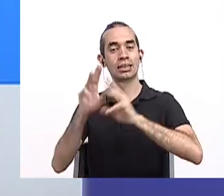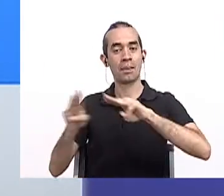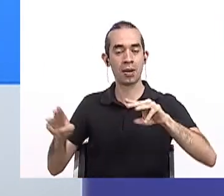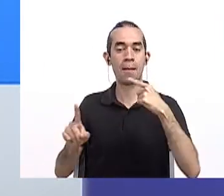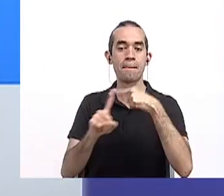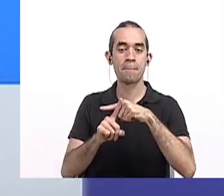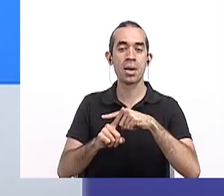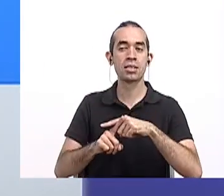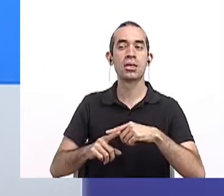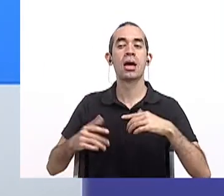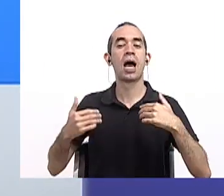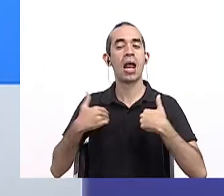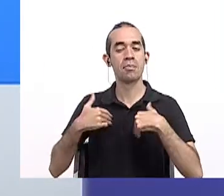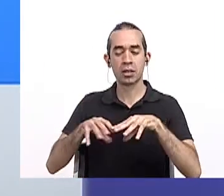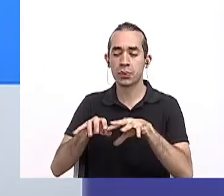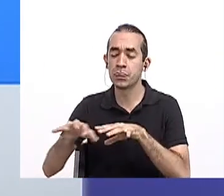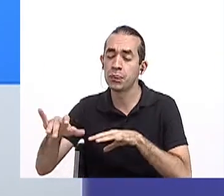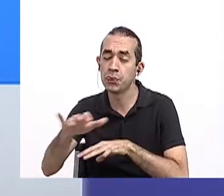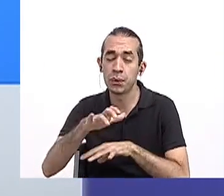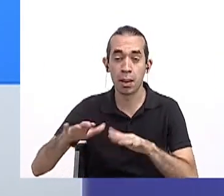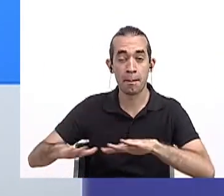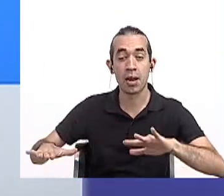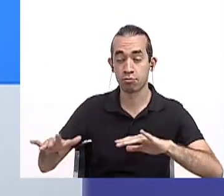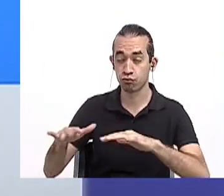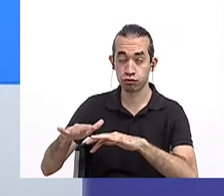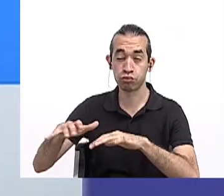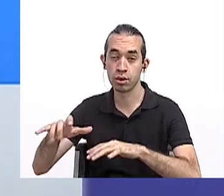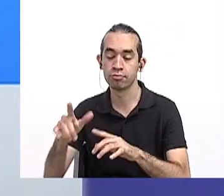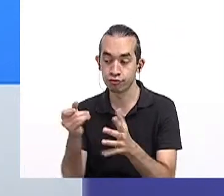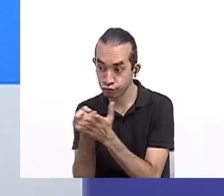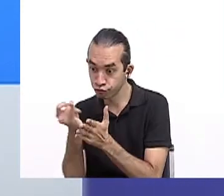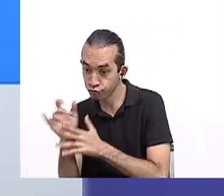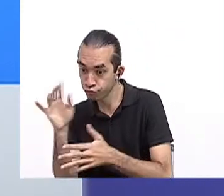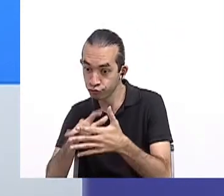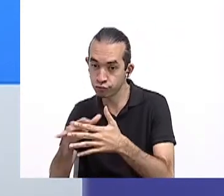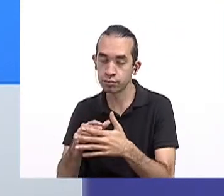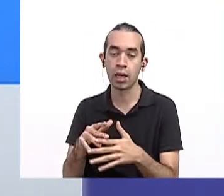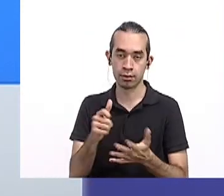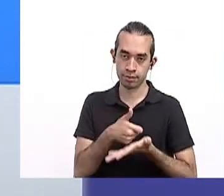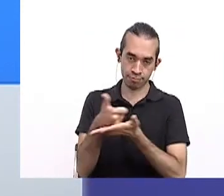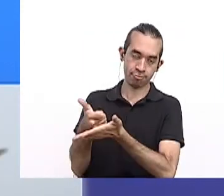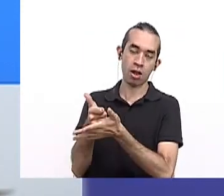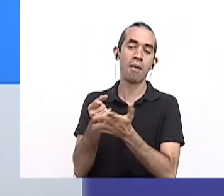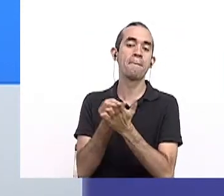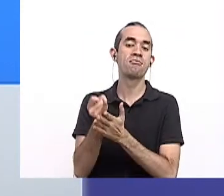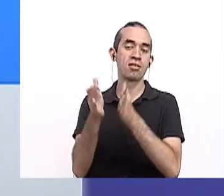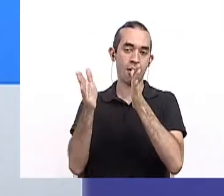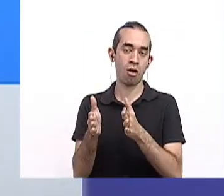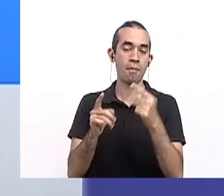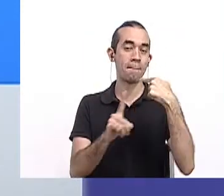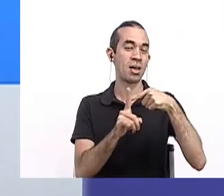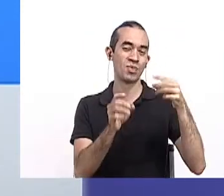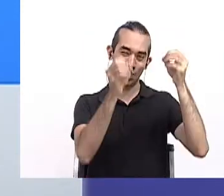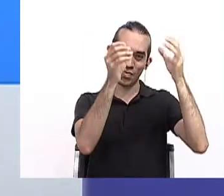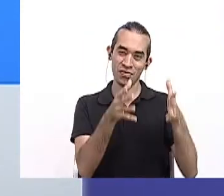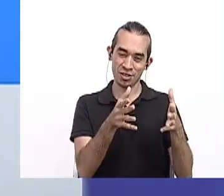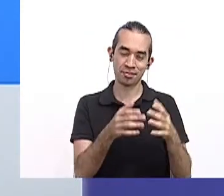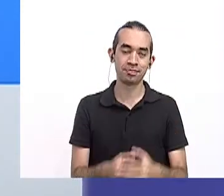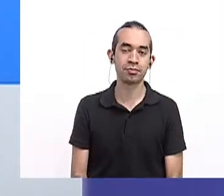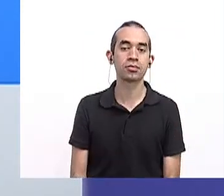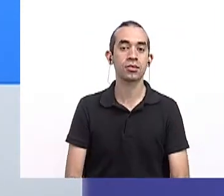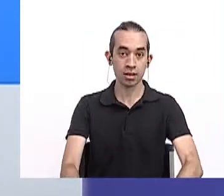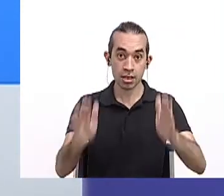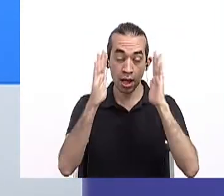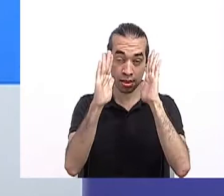limnología címar donde colabora como investigador prestemos atención a lo que él